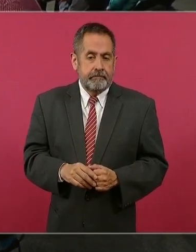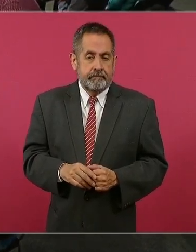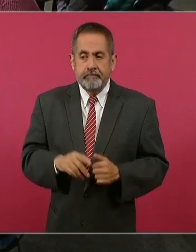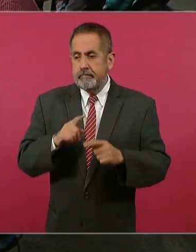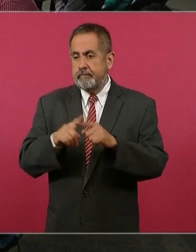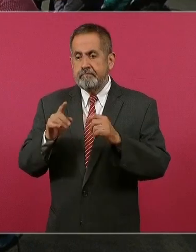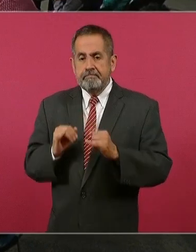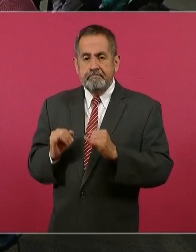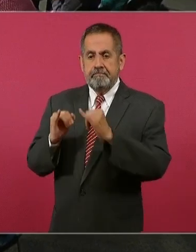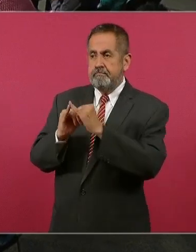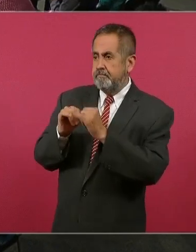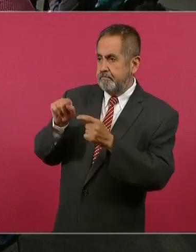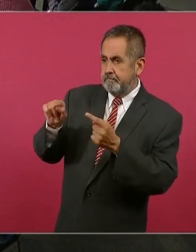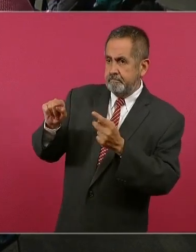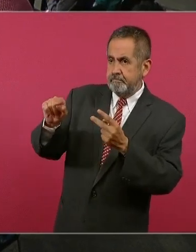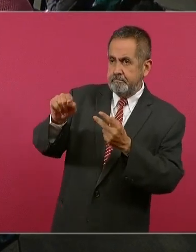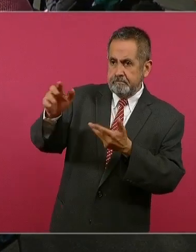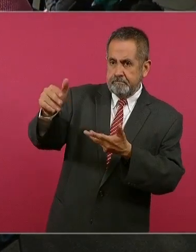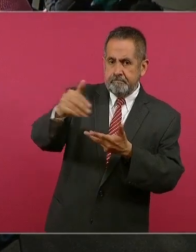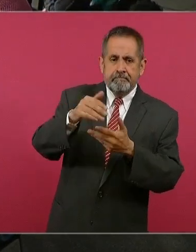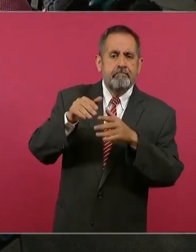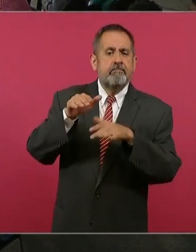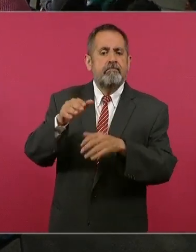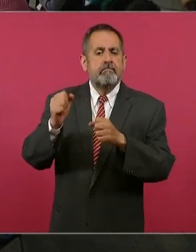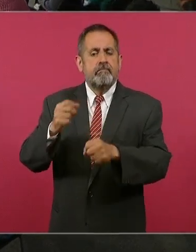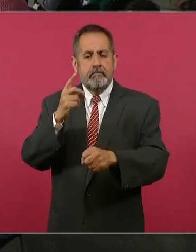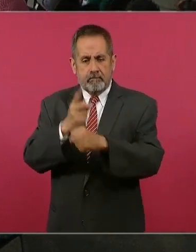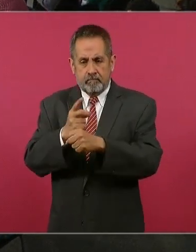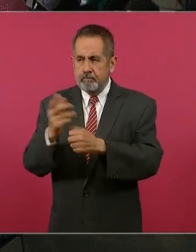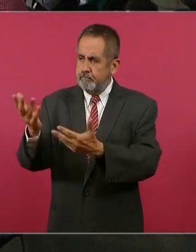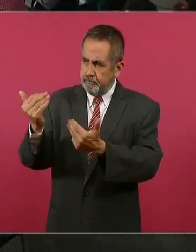todas las dependencias de seguridad,